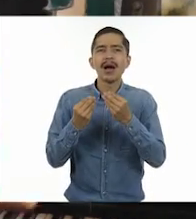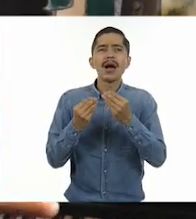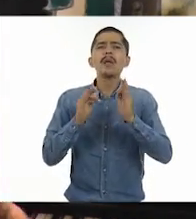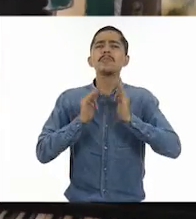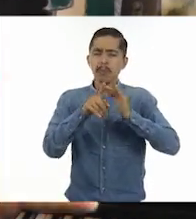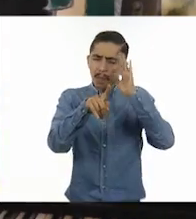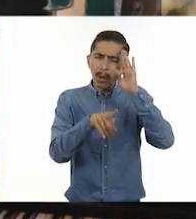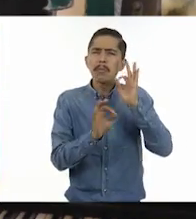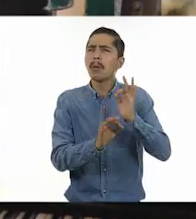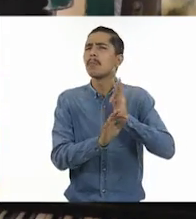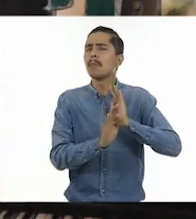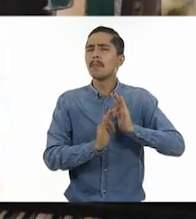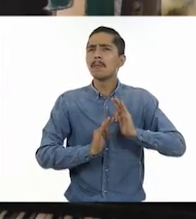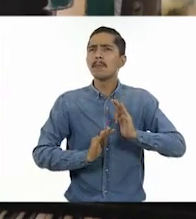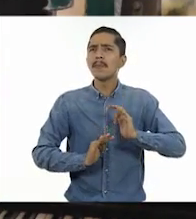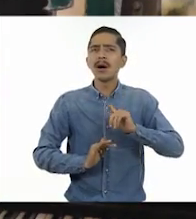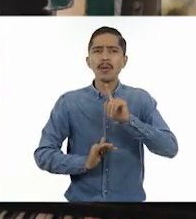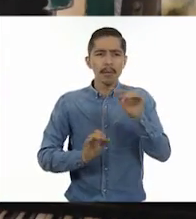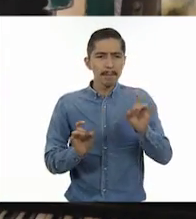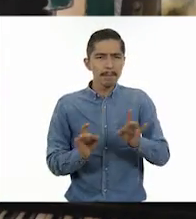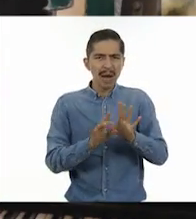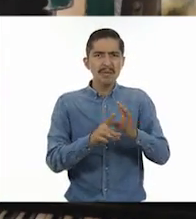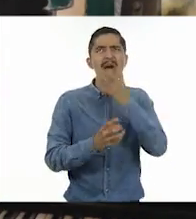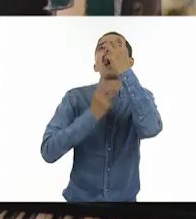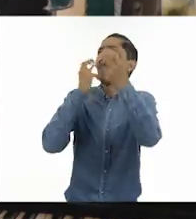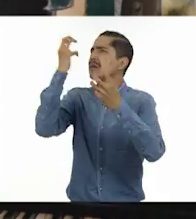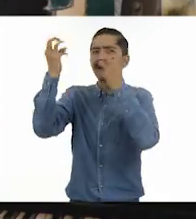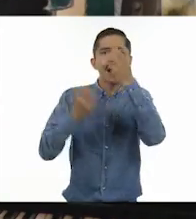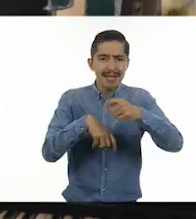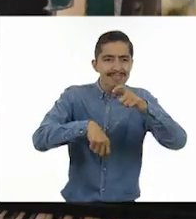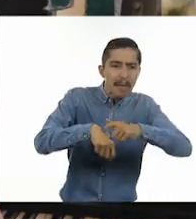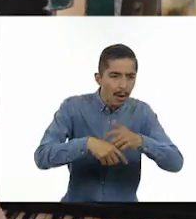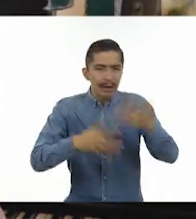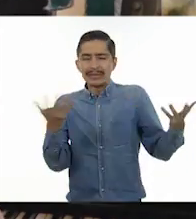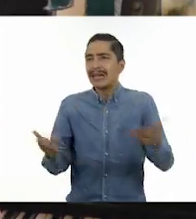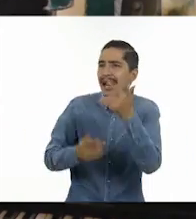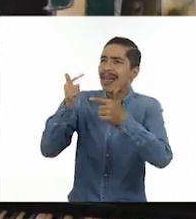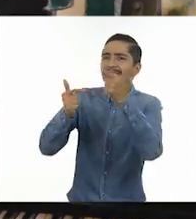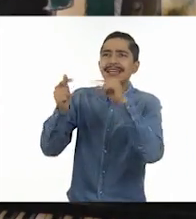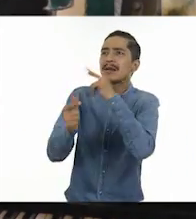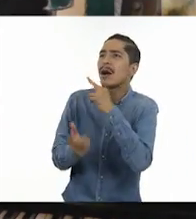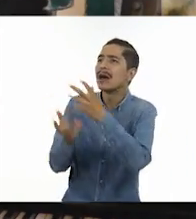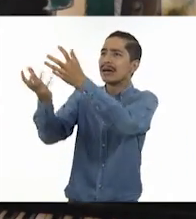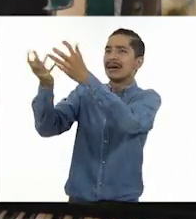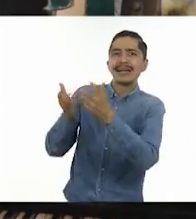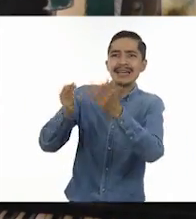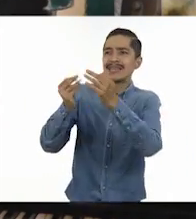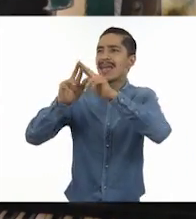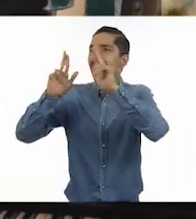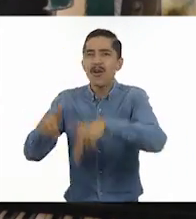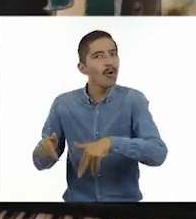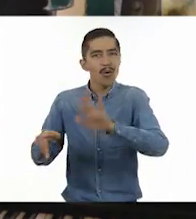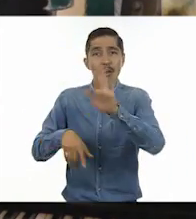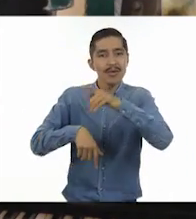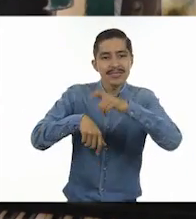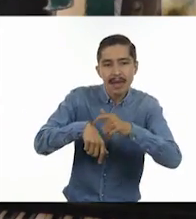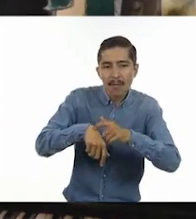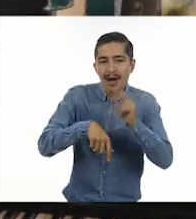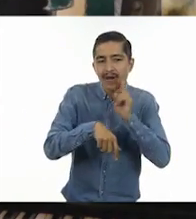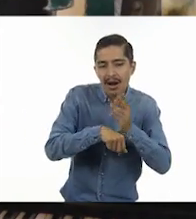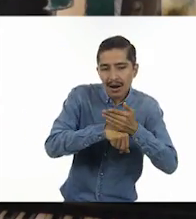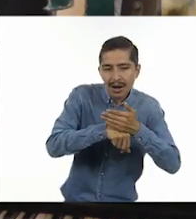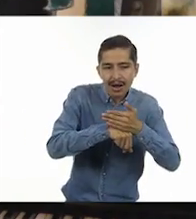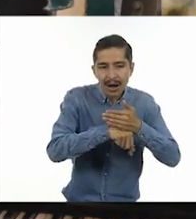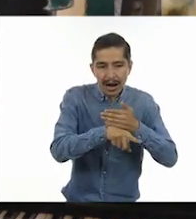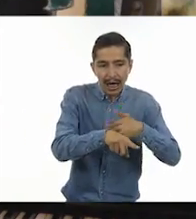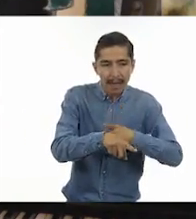¡guau! ¡Guau! ¡Guau! Entonces casi no da tiempo de descongelar la leche. Hay que irle midiendo poco a poco el